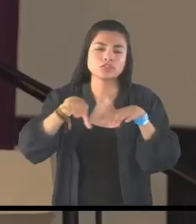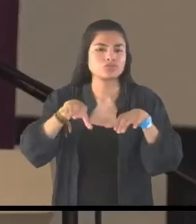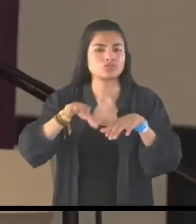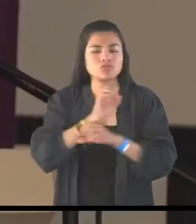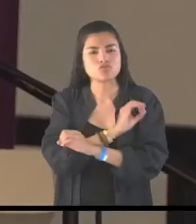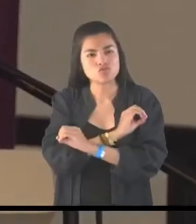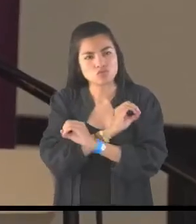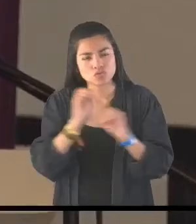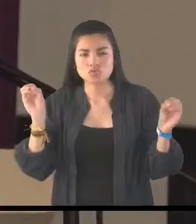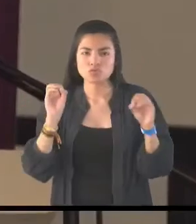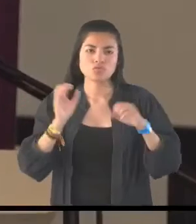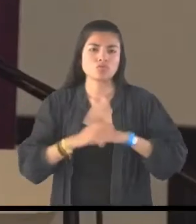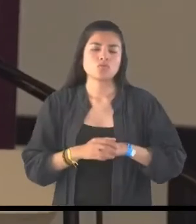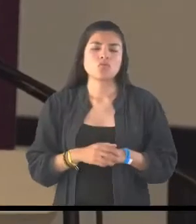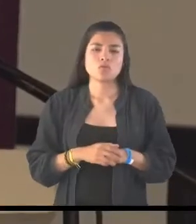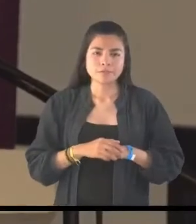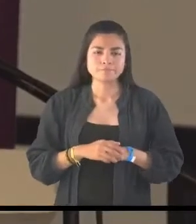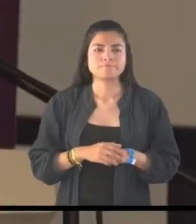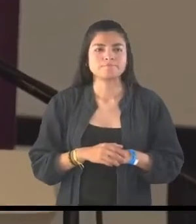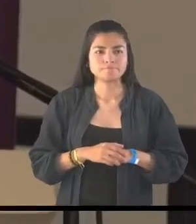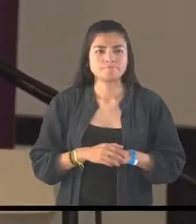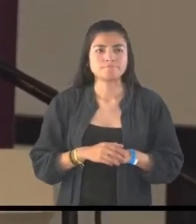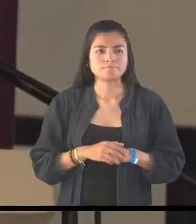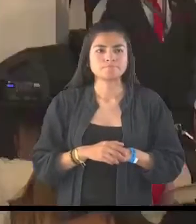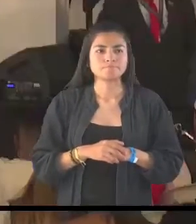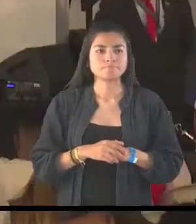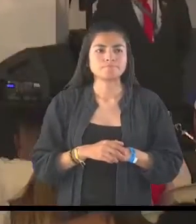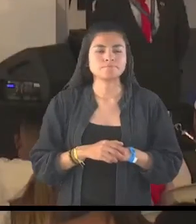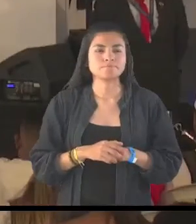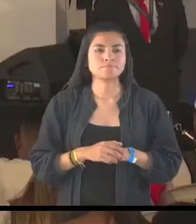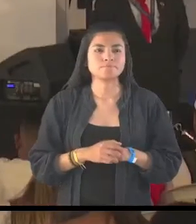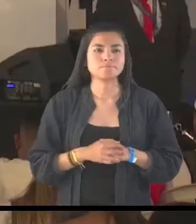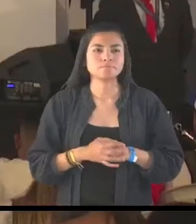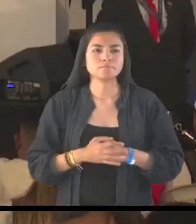la directora de la Unidad para las Víctimas a hacer lectura de la carta.